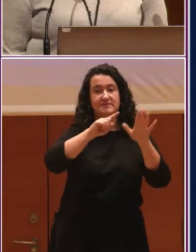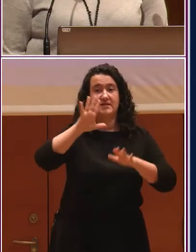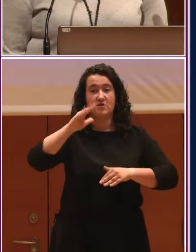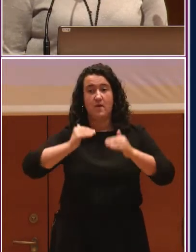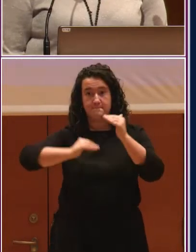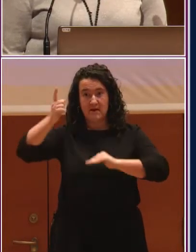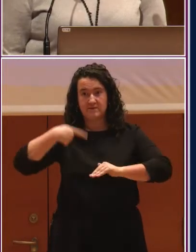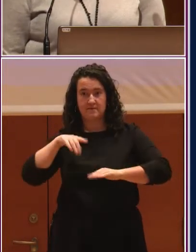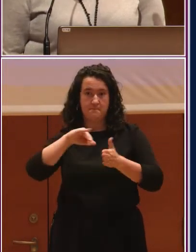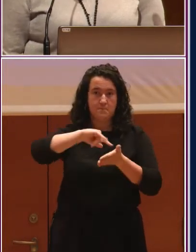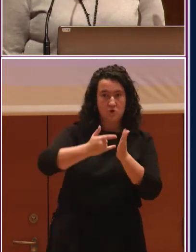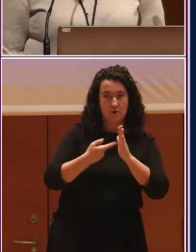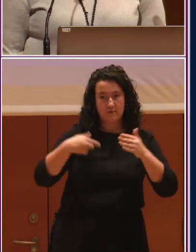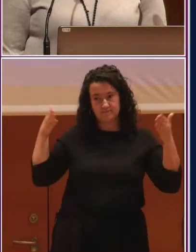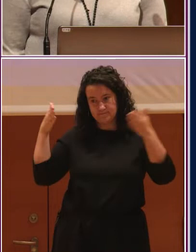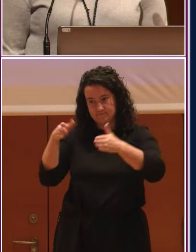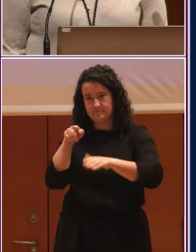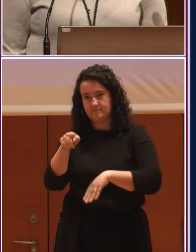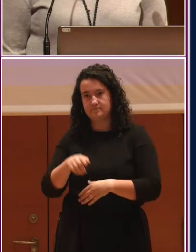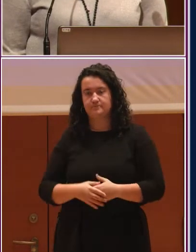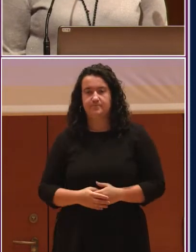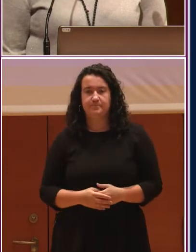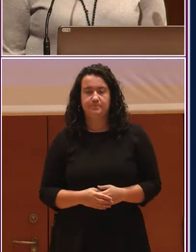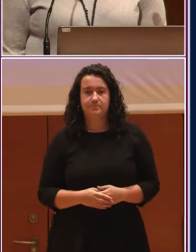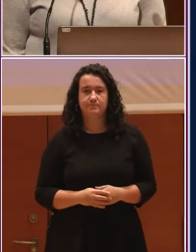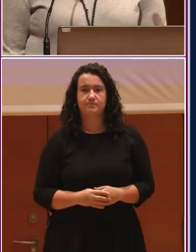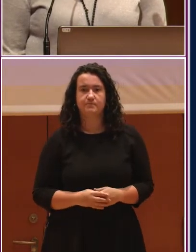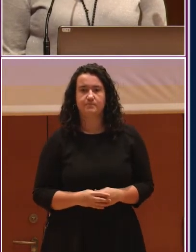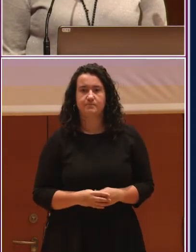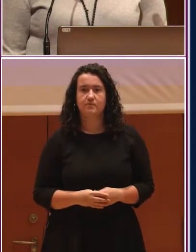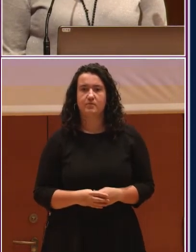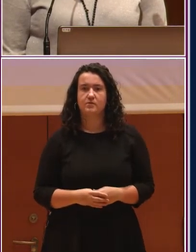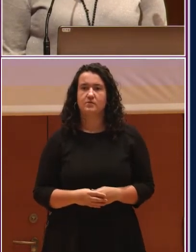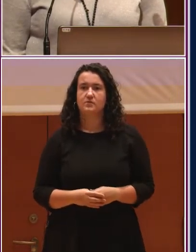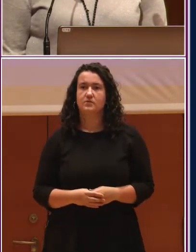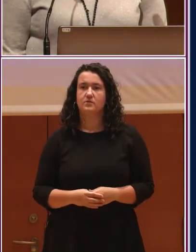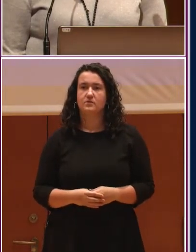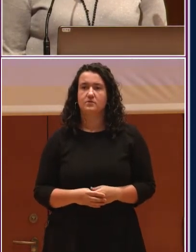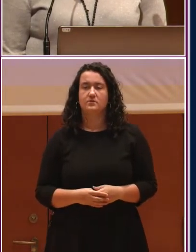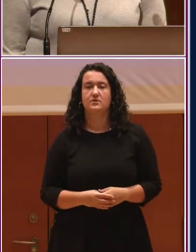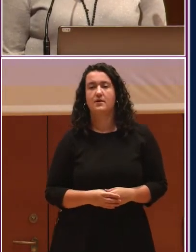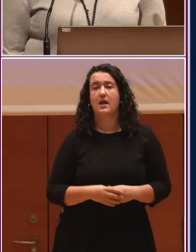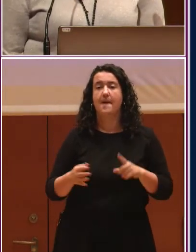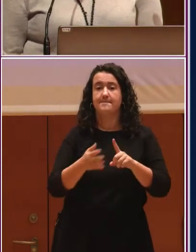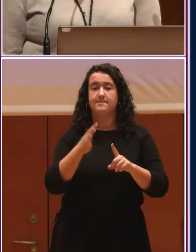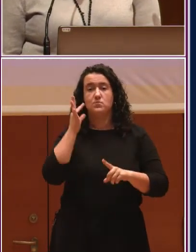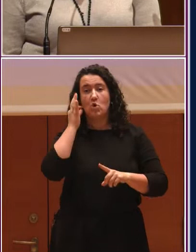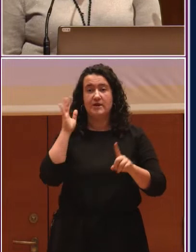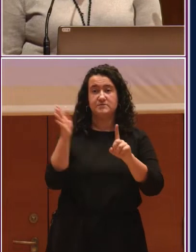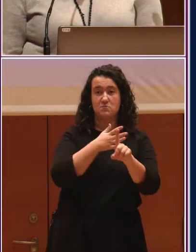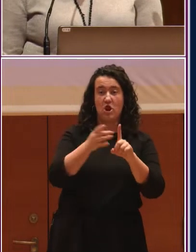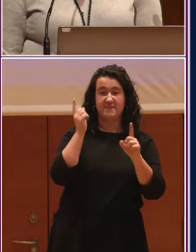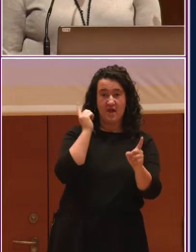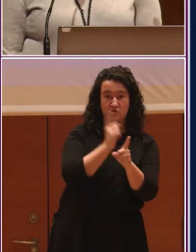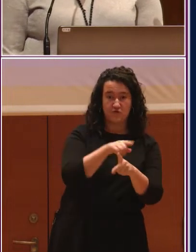hemos realizado más de 400 encuestas a usuarias de mayores de 65